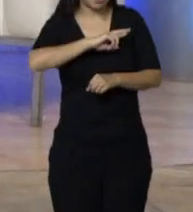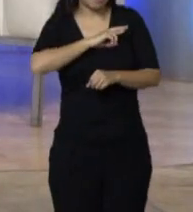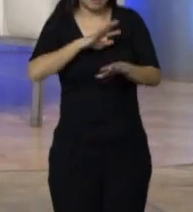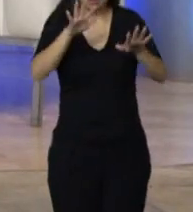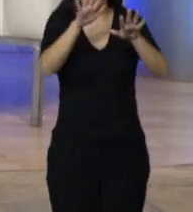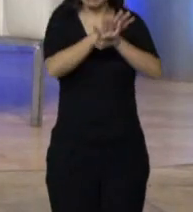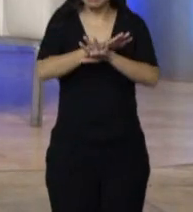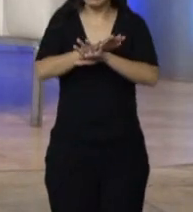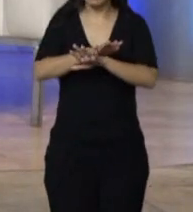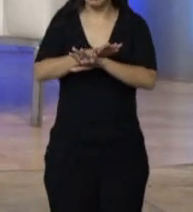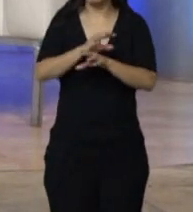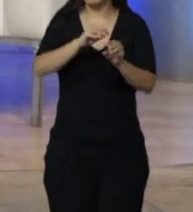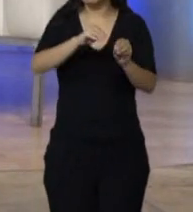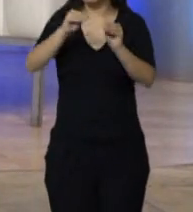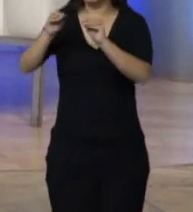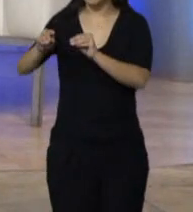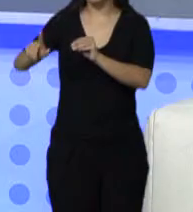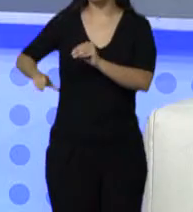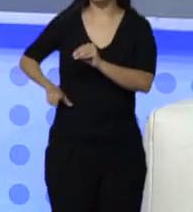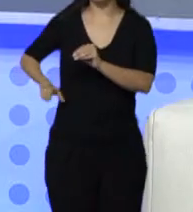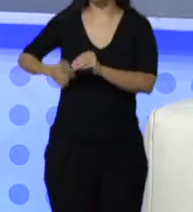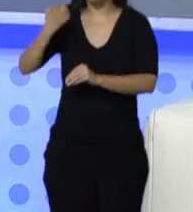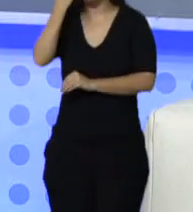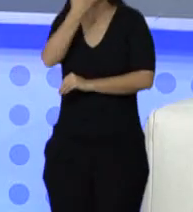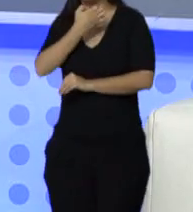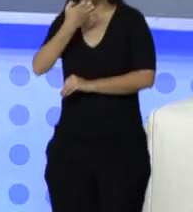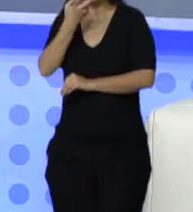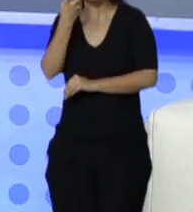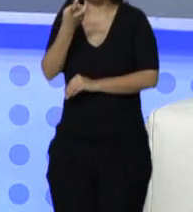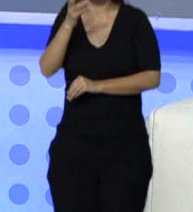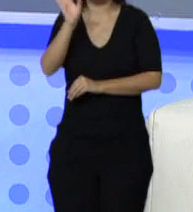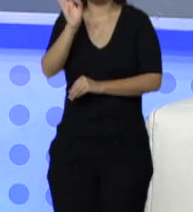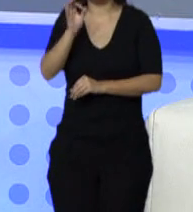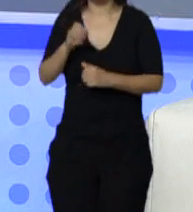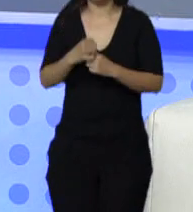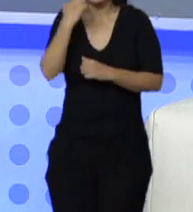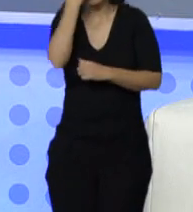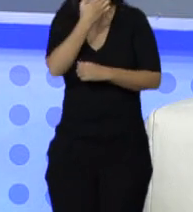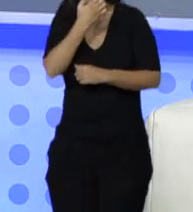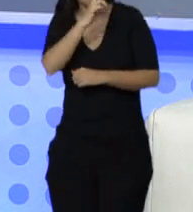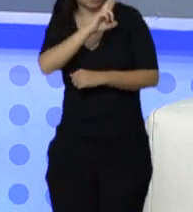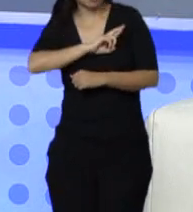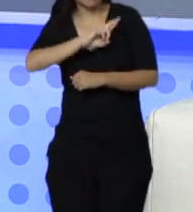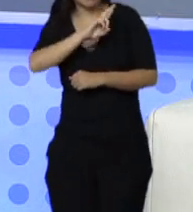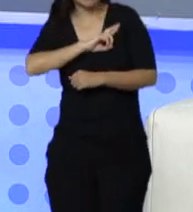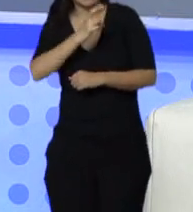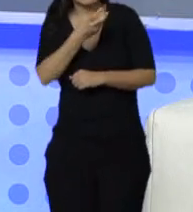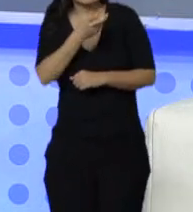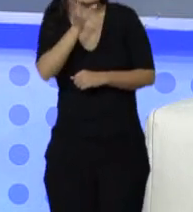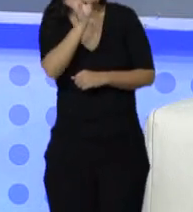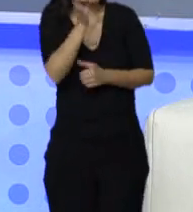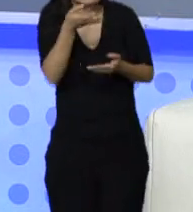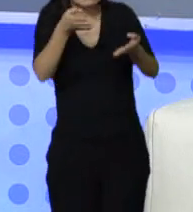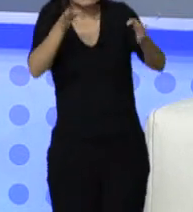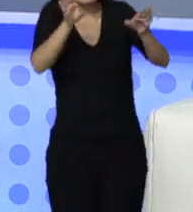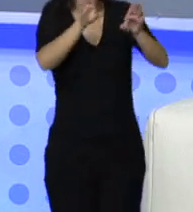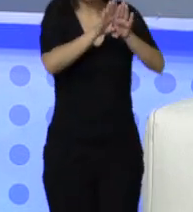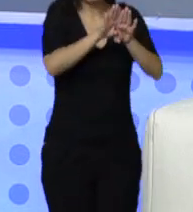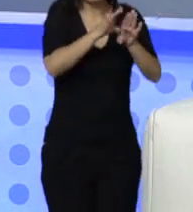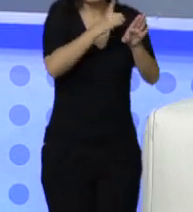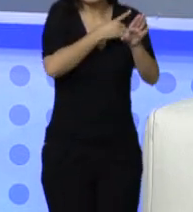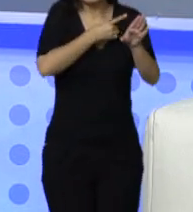y obviamente eso también está generando que uno también las escuelas los colegios privados pues tengan que cerrar no porque no tienen esa